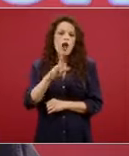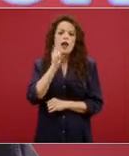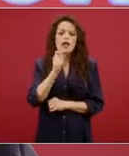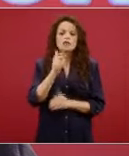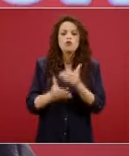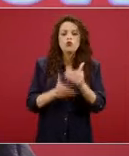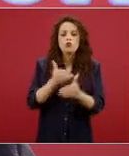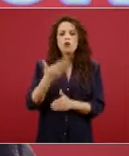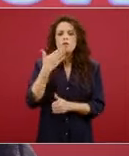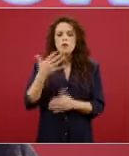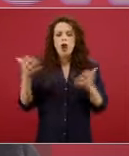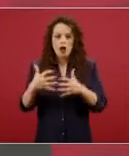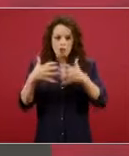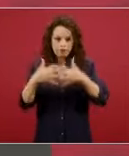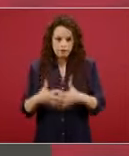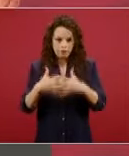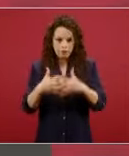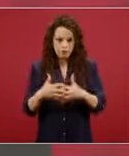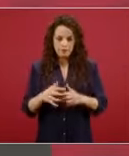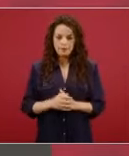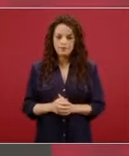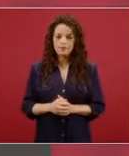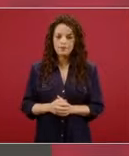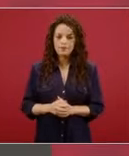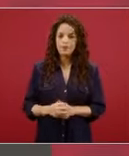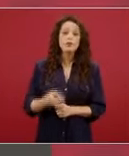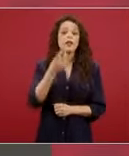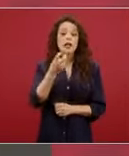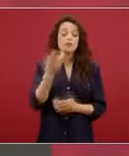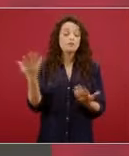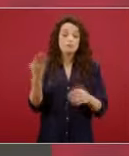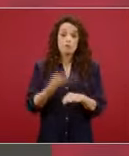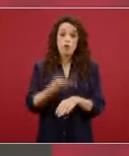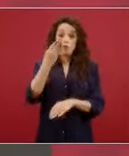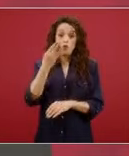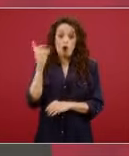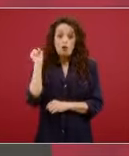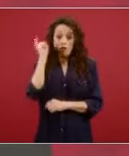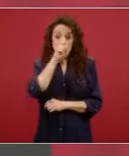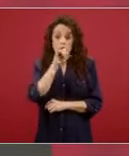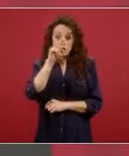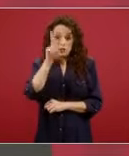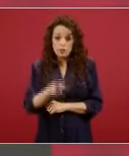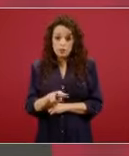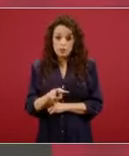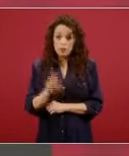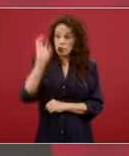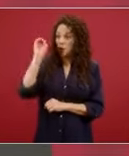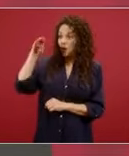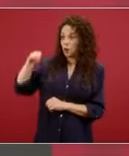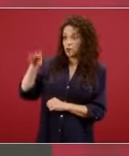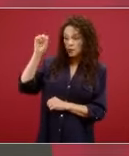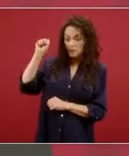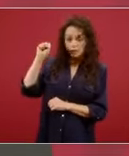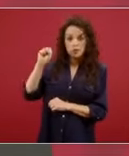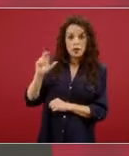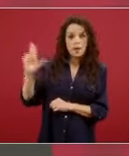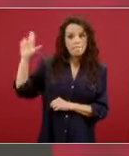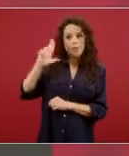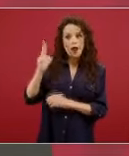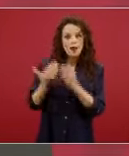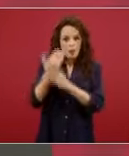buenas prácticas de manufactura. Entonces, todo esto es un fenómeno muy complejo. La Organización Mundial de la Salud, decíamos el martes en la